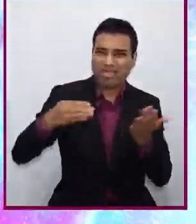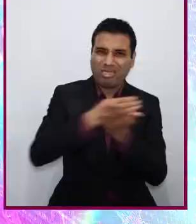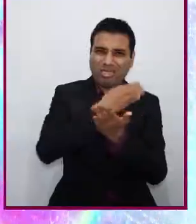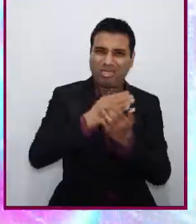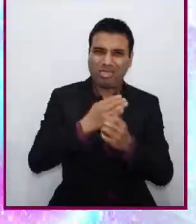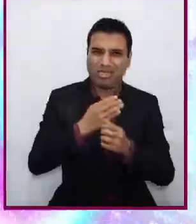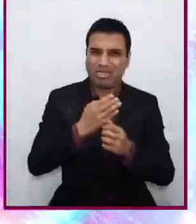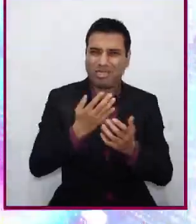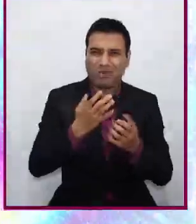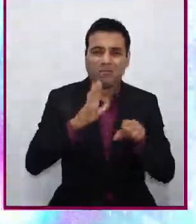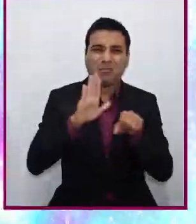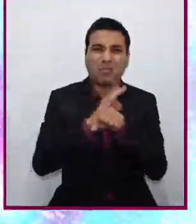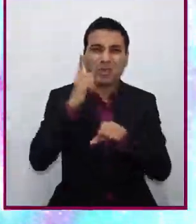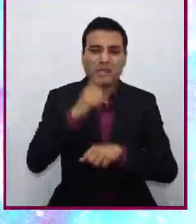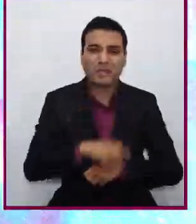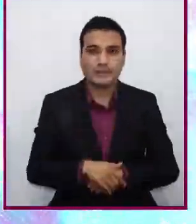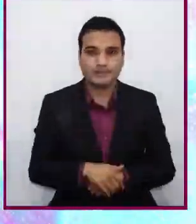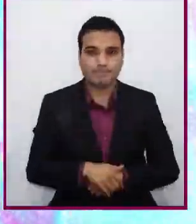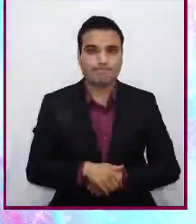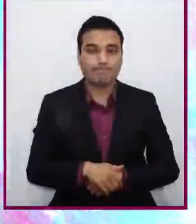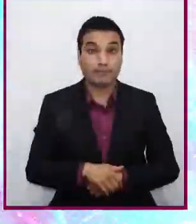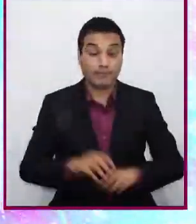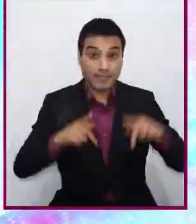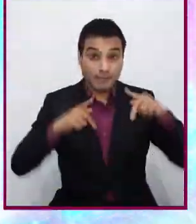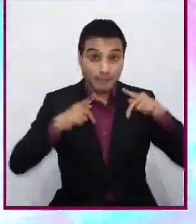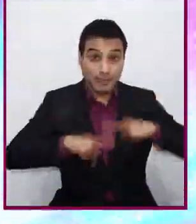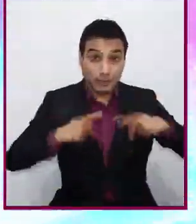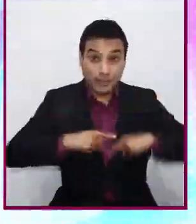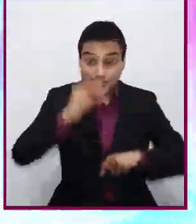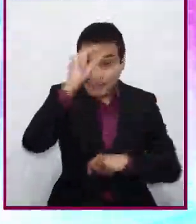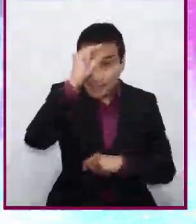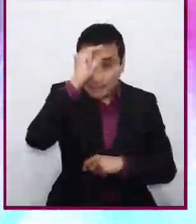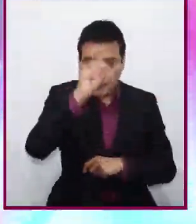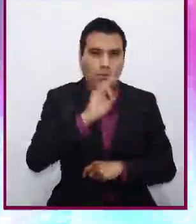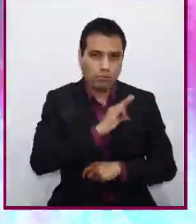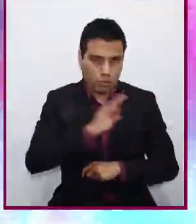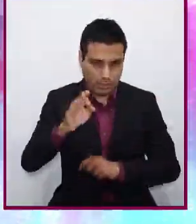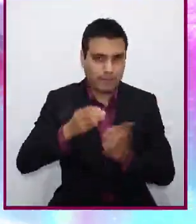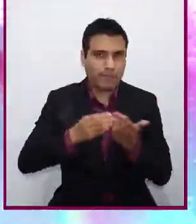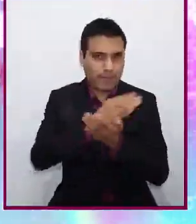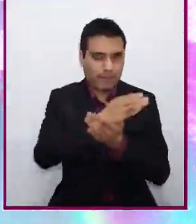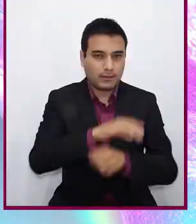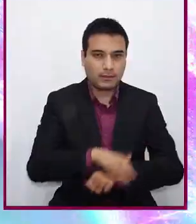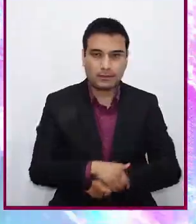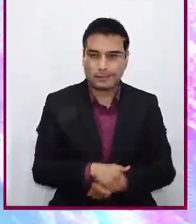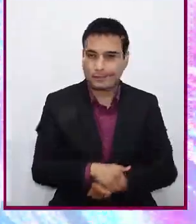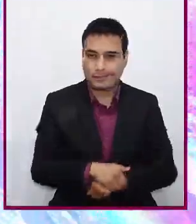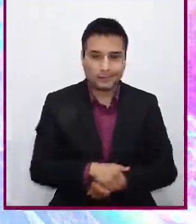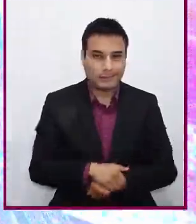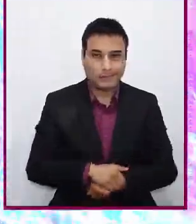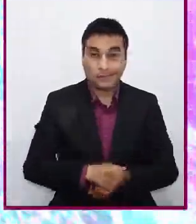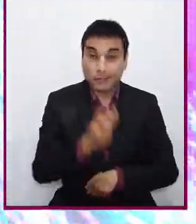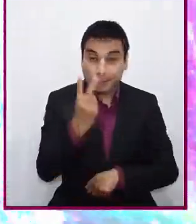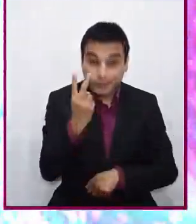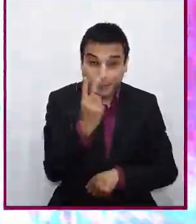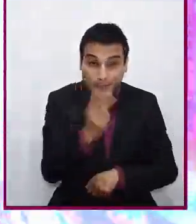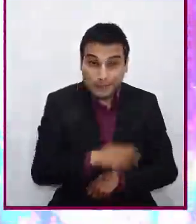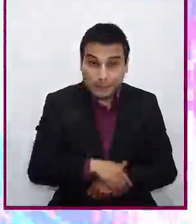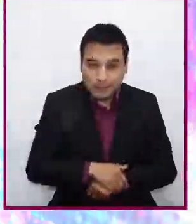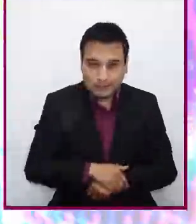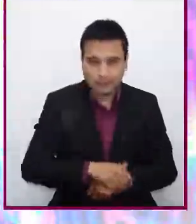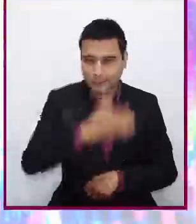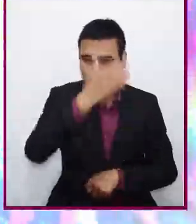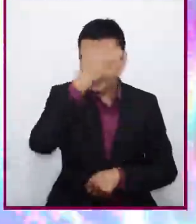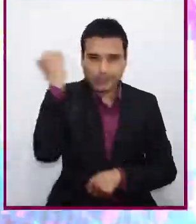partes pero al parecer ustedes no saben apreciar me hizo mala vibra me reseca la piel